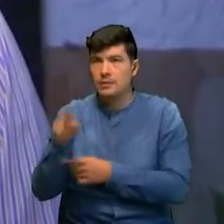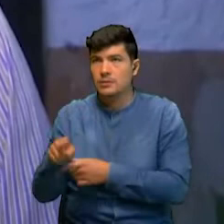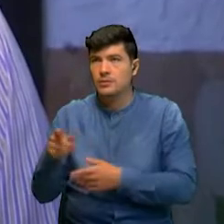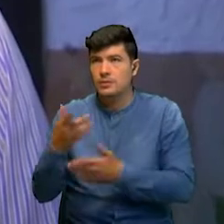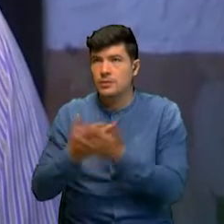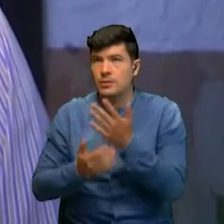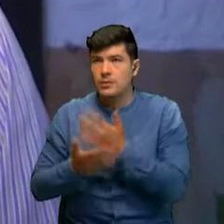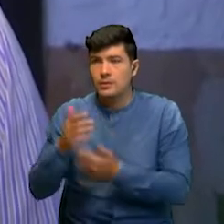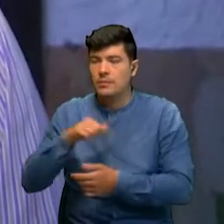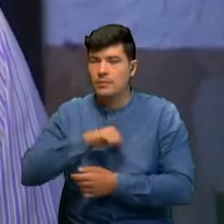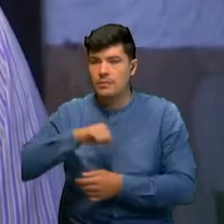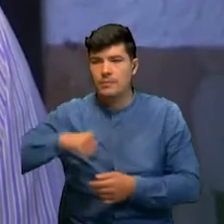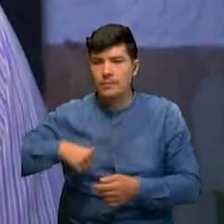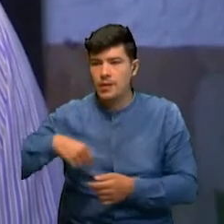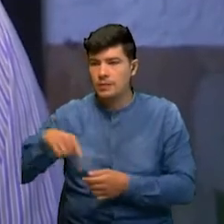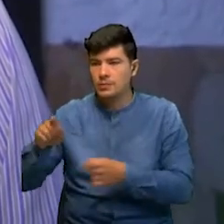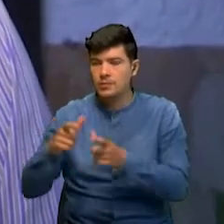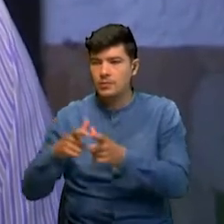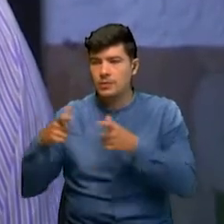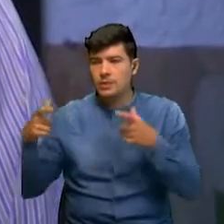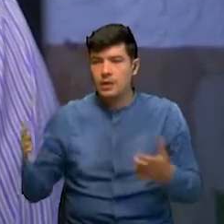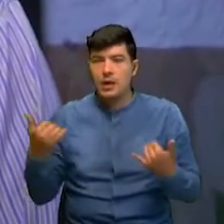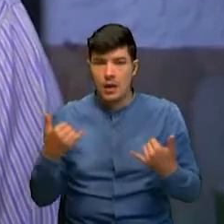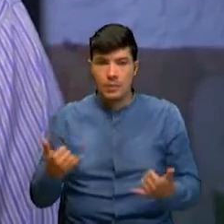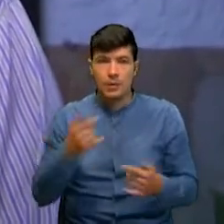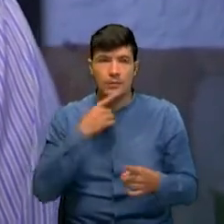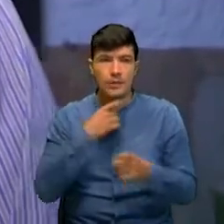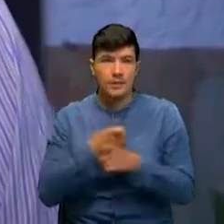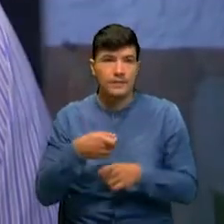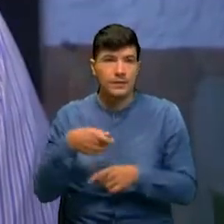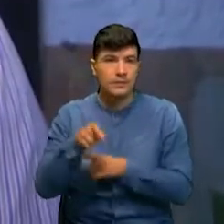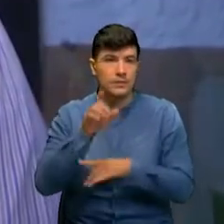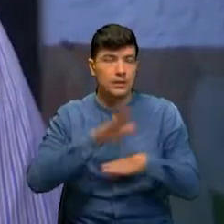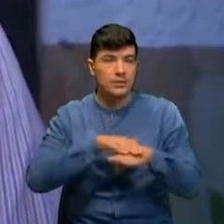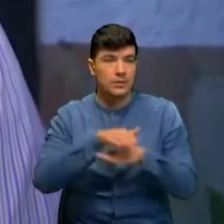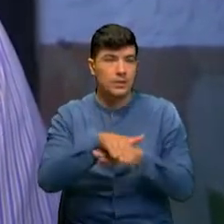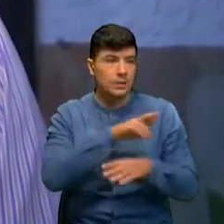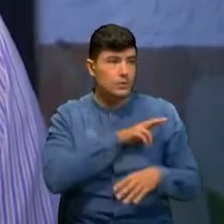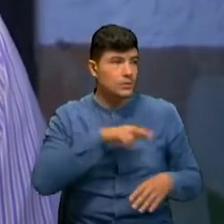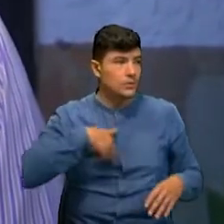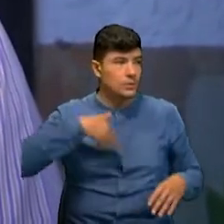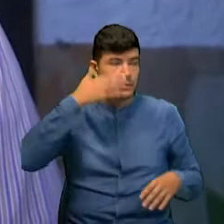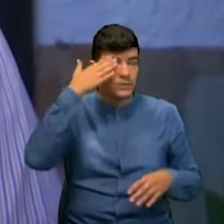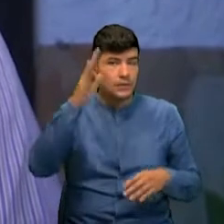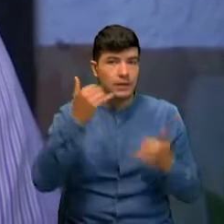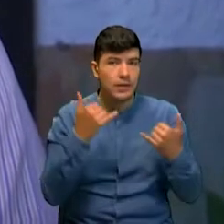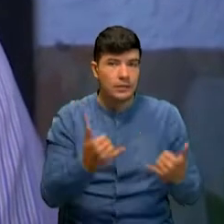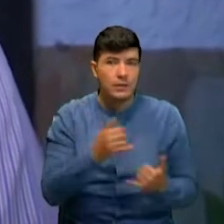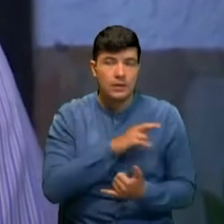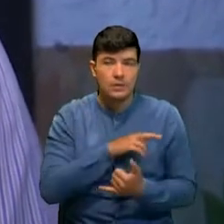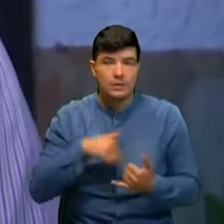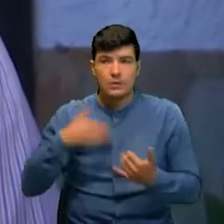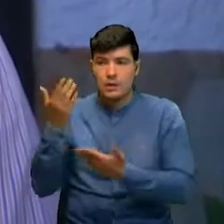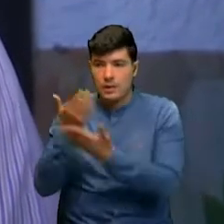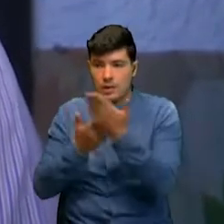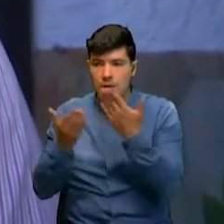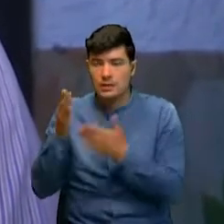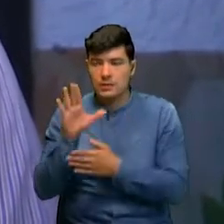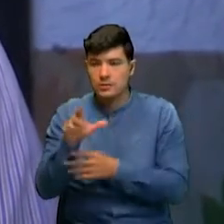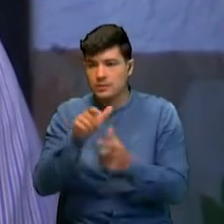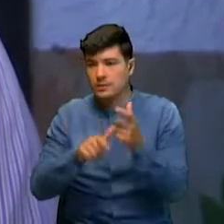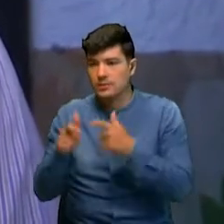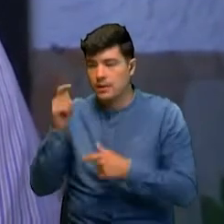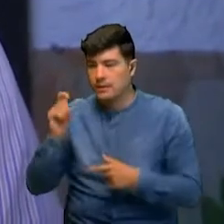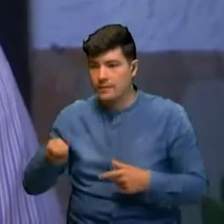canales los mayoritarios entonces es grave esas consecuencias no las midieron entonces estamos en eso estamos mirando con los abogados para demandar